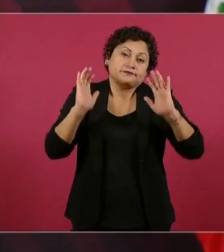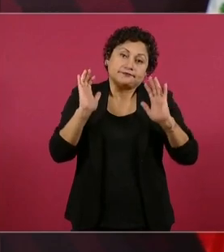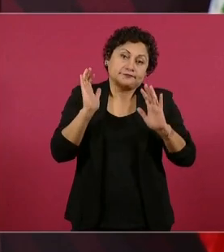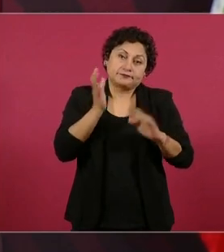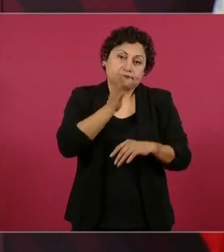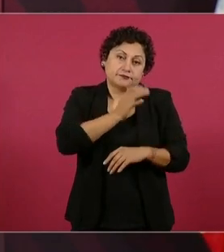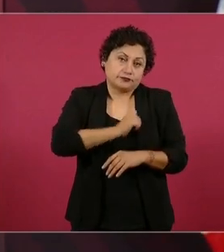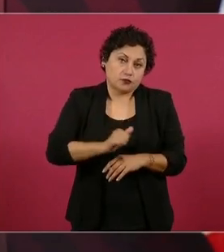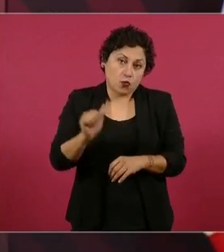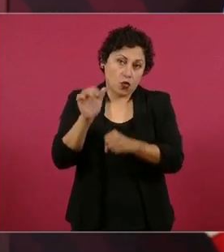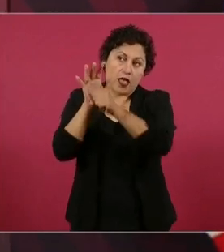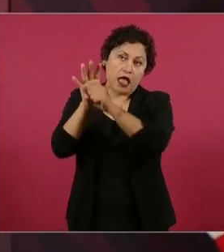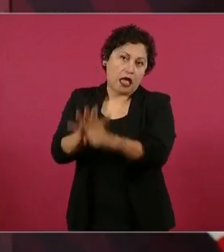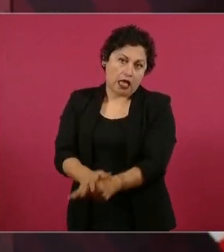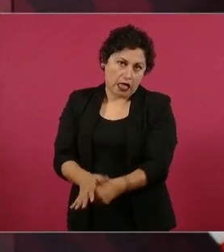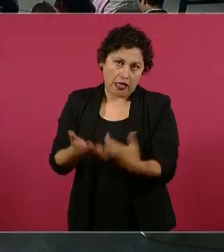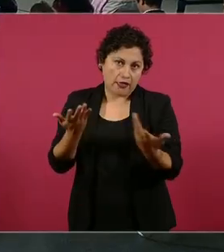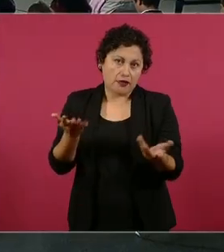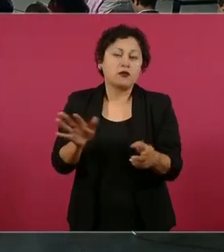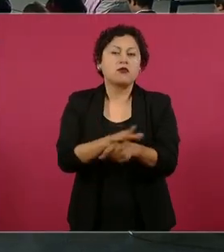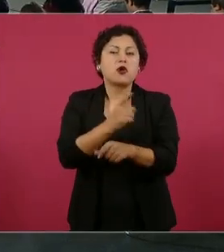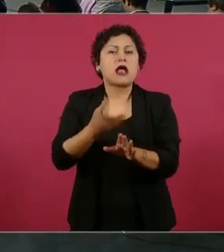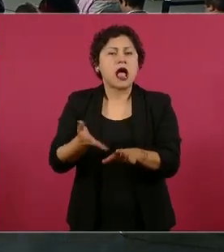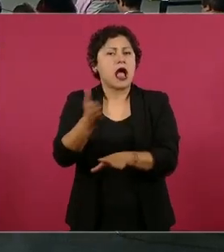sería lo mismo de antes, ¿no?